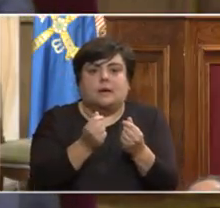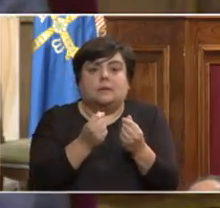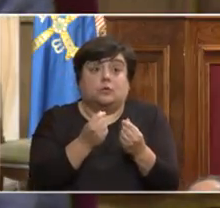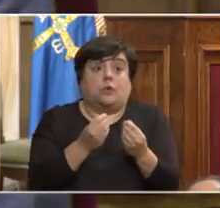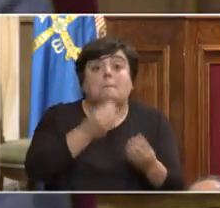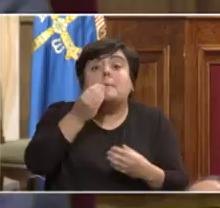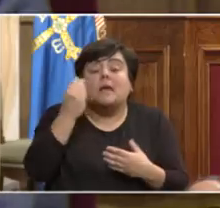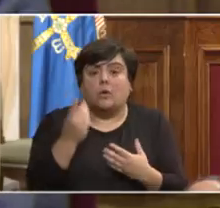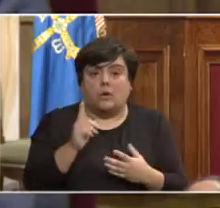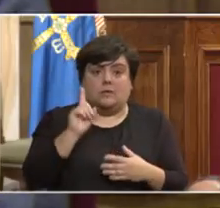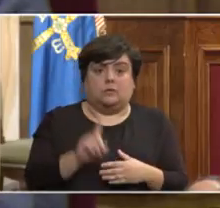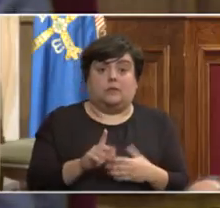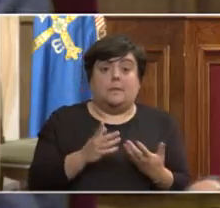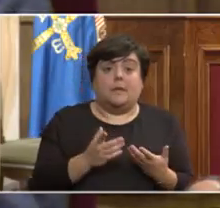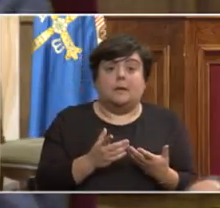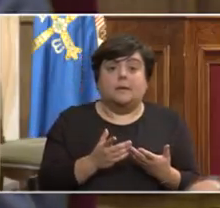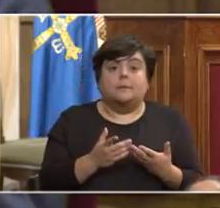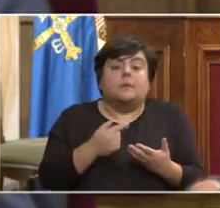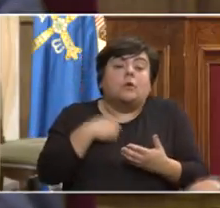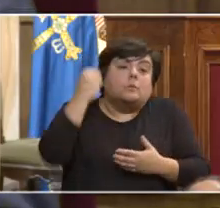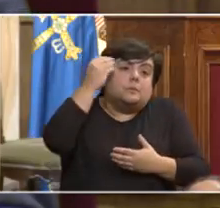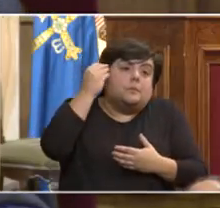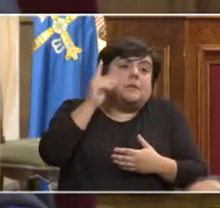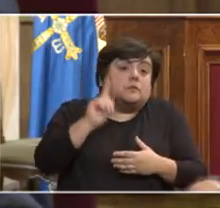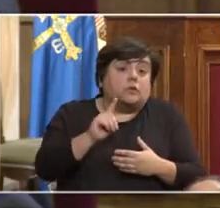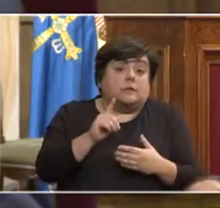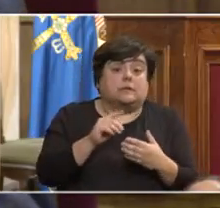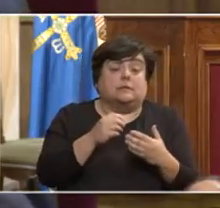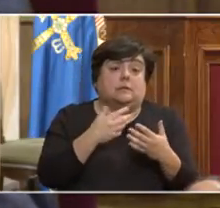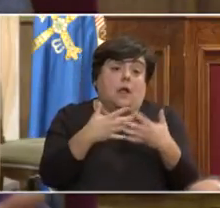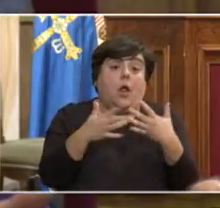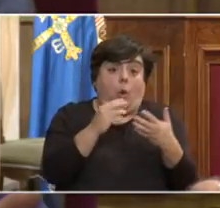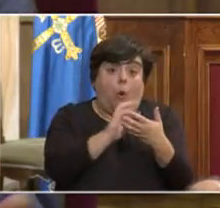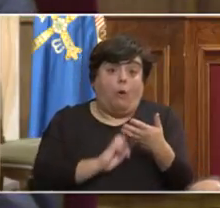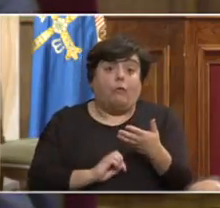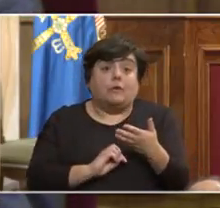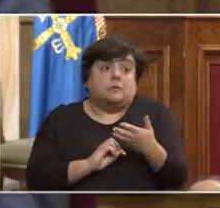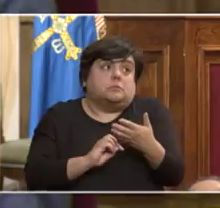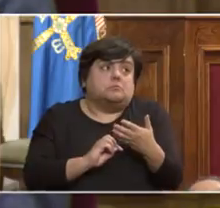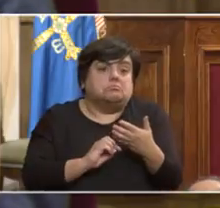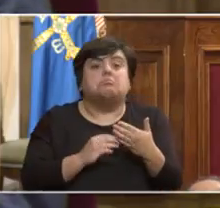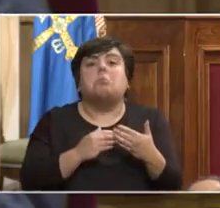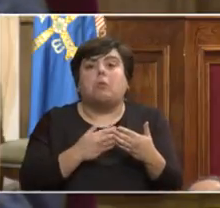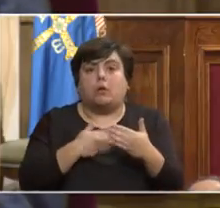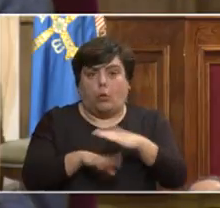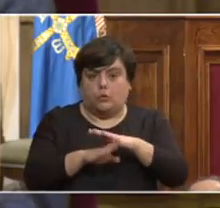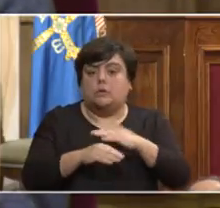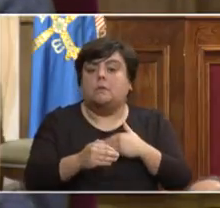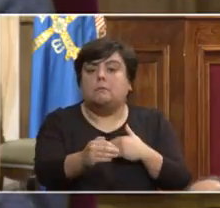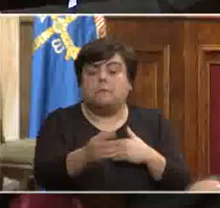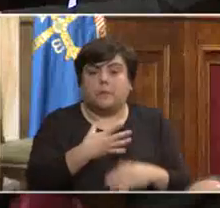mejoradas. Y yo creo que esas obras, con una buena interpretación, pueden seguir adelante, más allá de